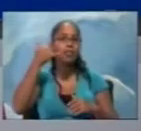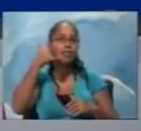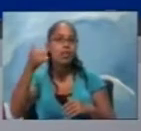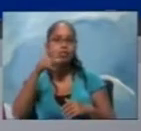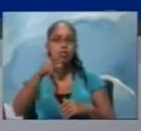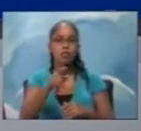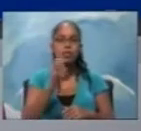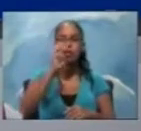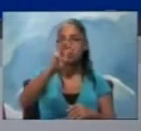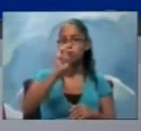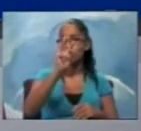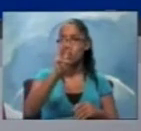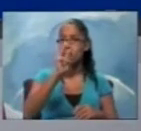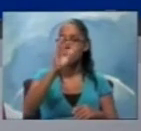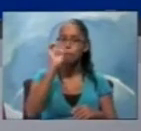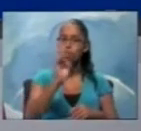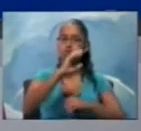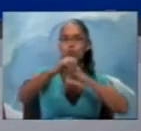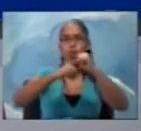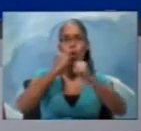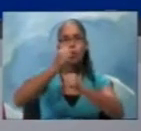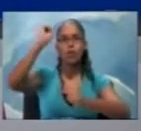mete en